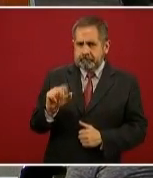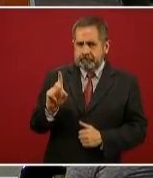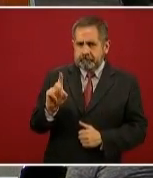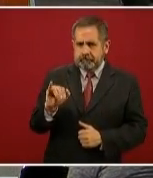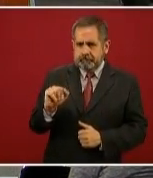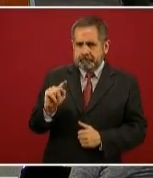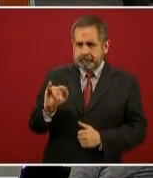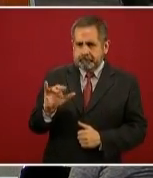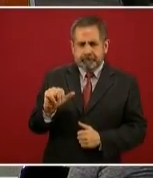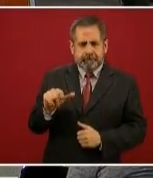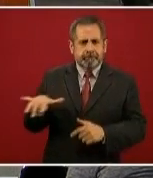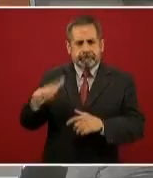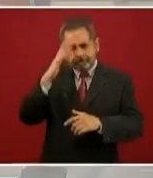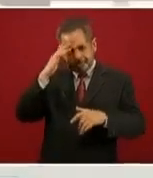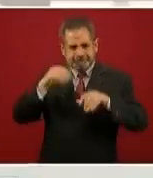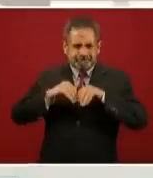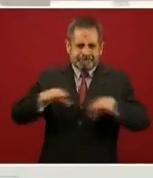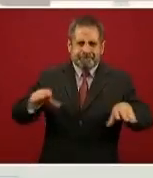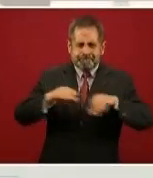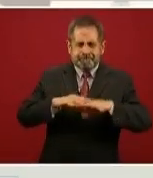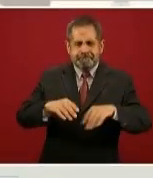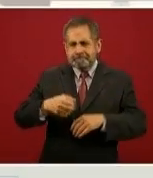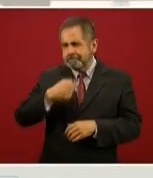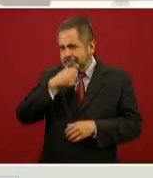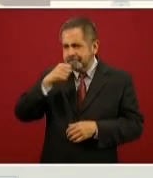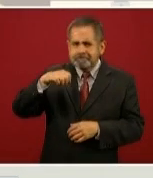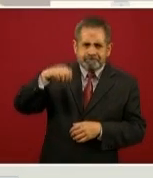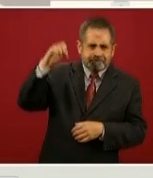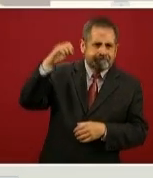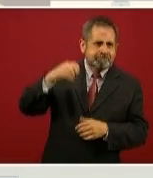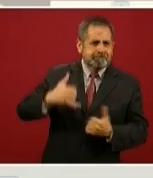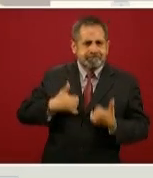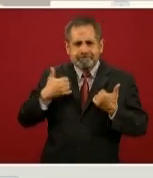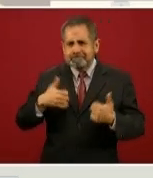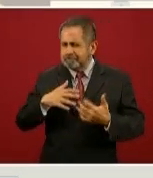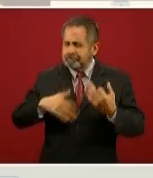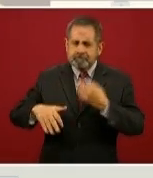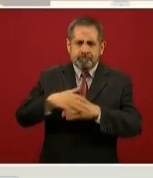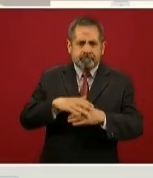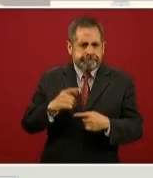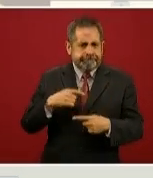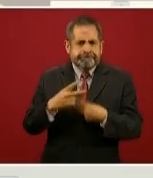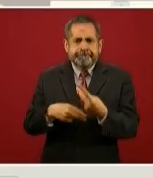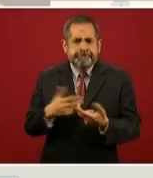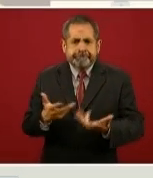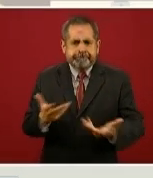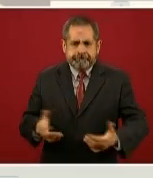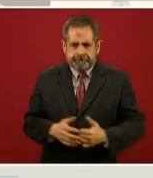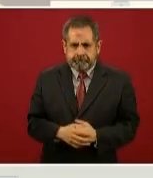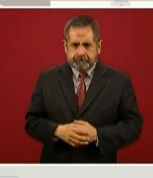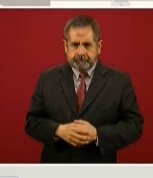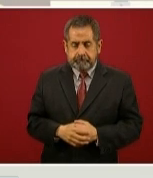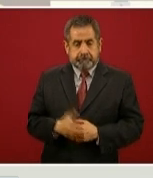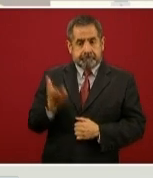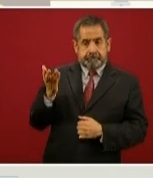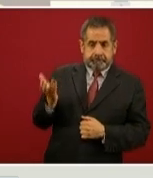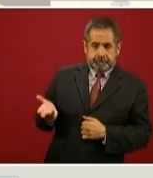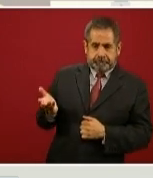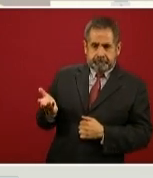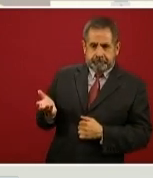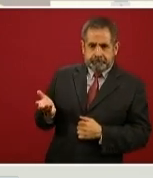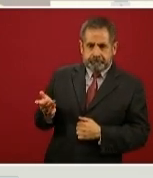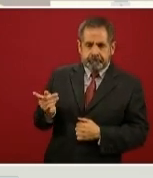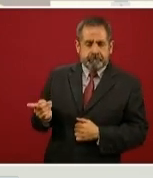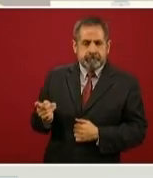la ciudadanía, a toda la población, adultos, jóvenes, niños, adultos mayores, qué vamos a hacer. La personaje es